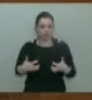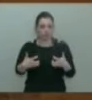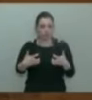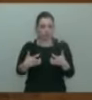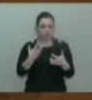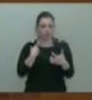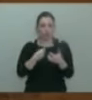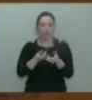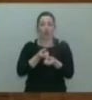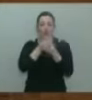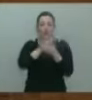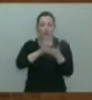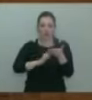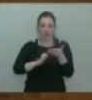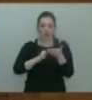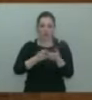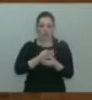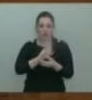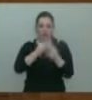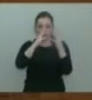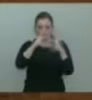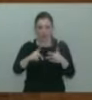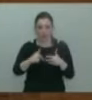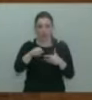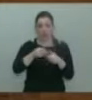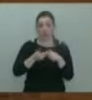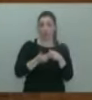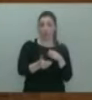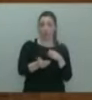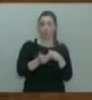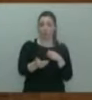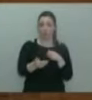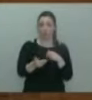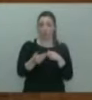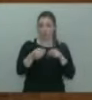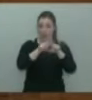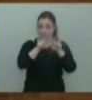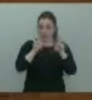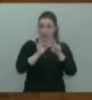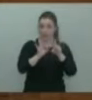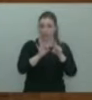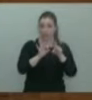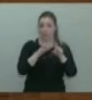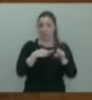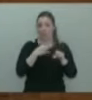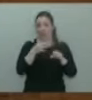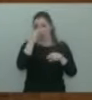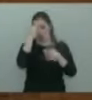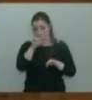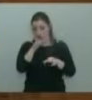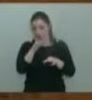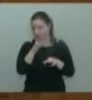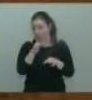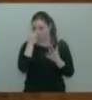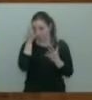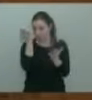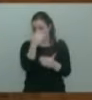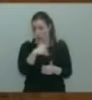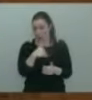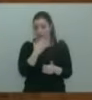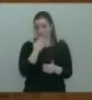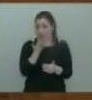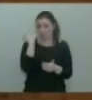del informe de la Sindicatura. Y en el futuro, ¿esta sociedad tiene algún sentido? Ninguno. Si no lo tenía en el